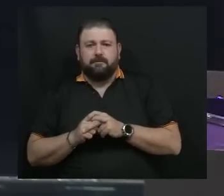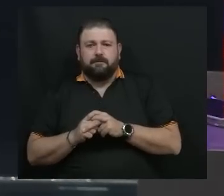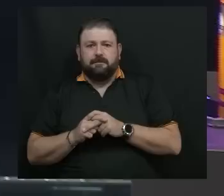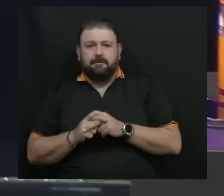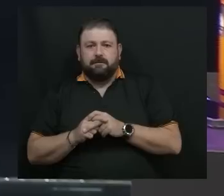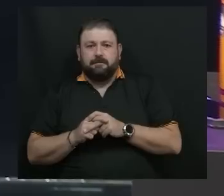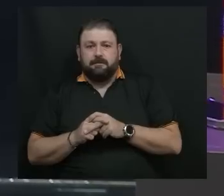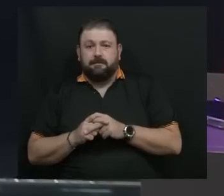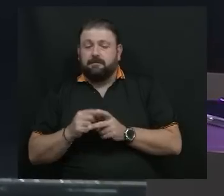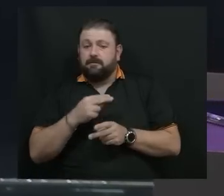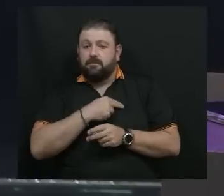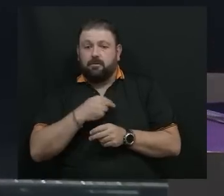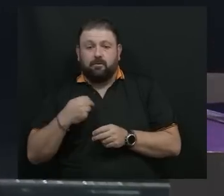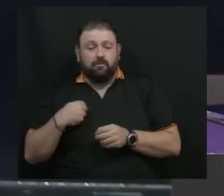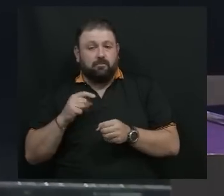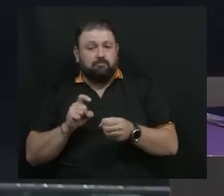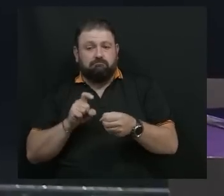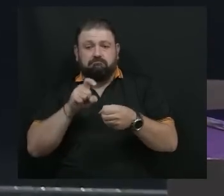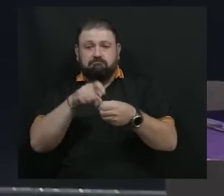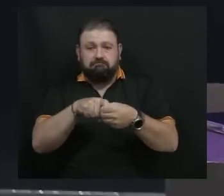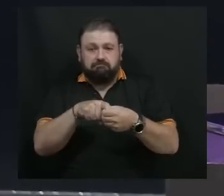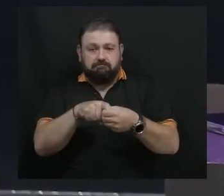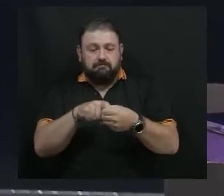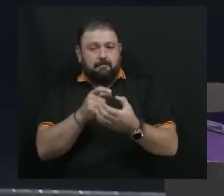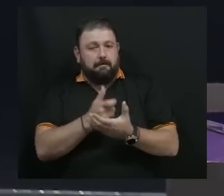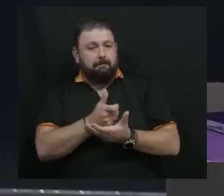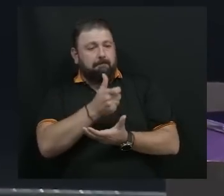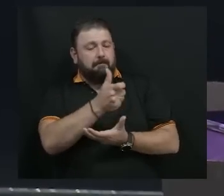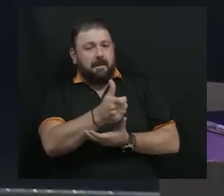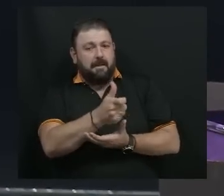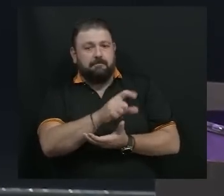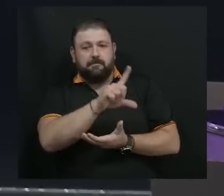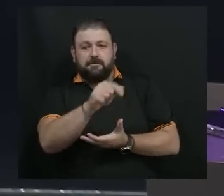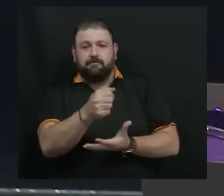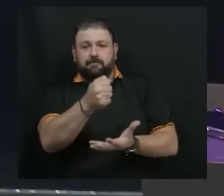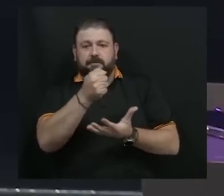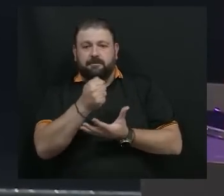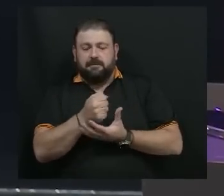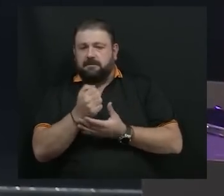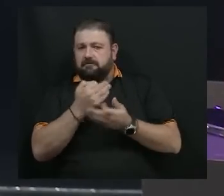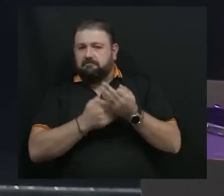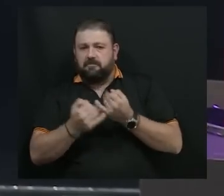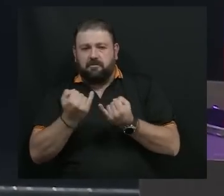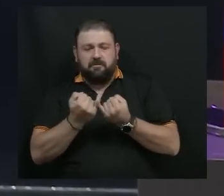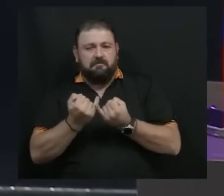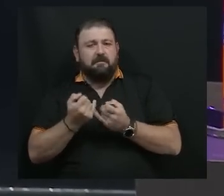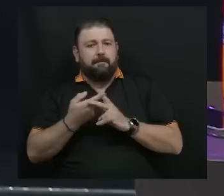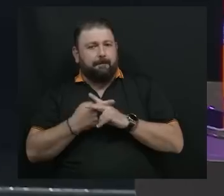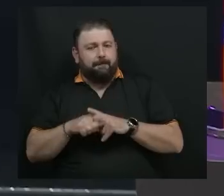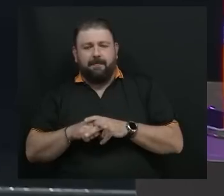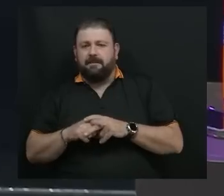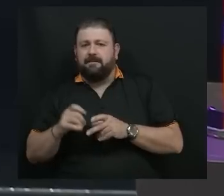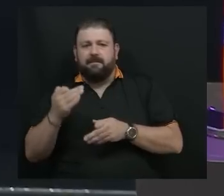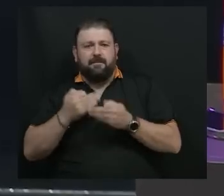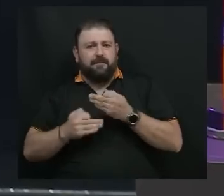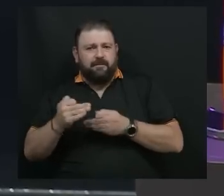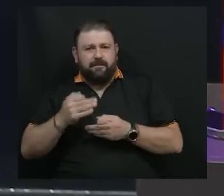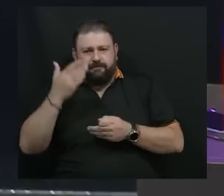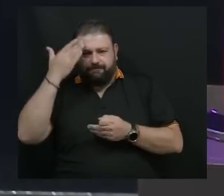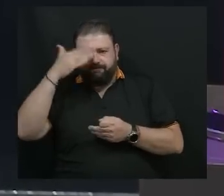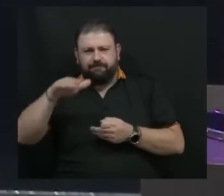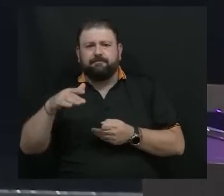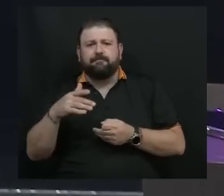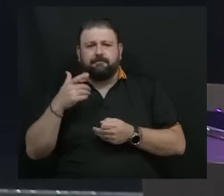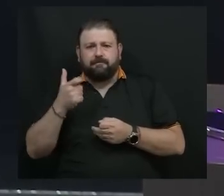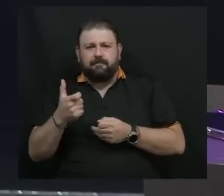Nos inscribimos con un kit de afiliación. Compramos nuestra inscripción que tiene un costo aquí en México